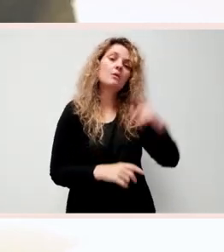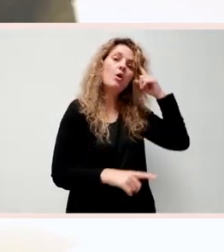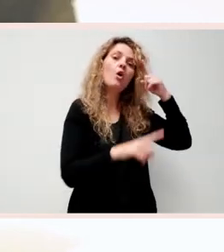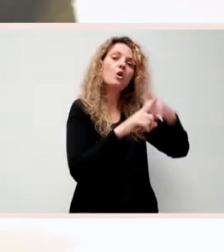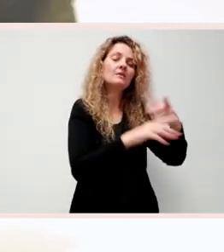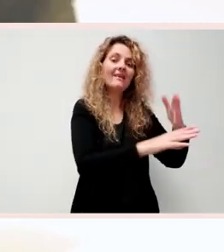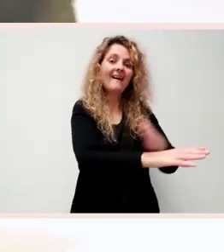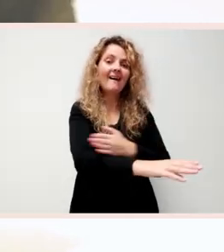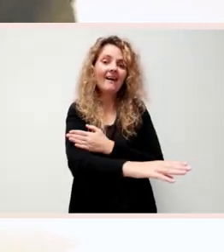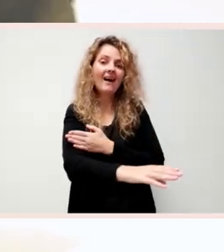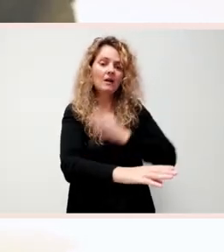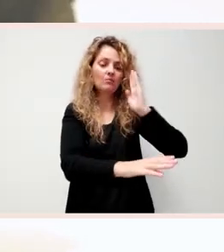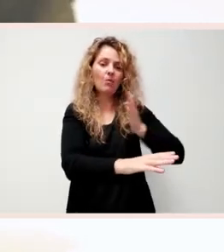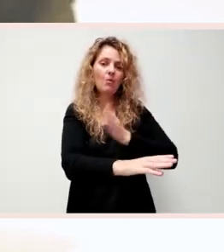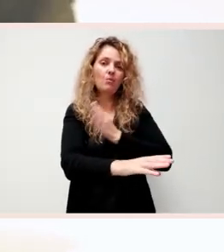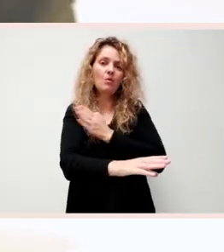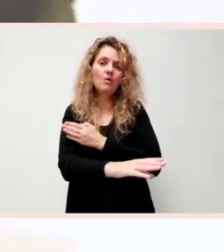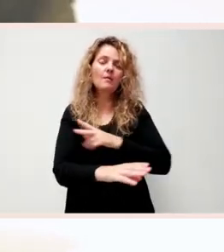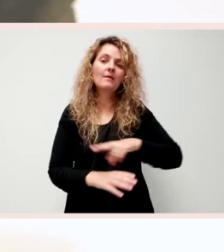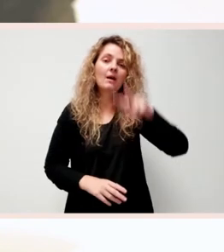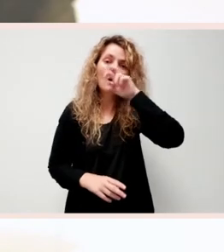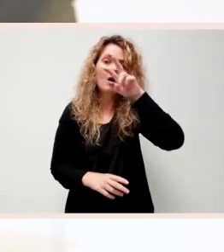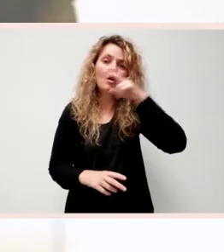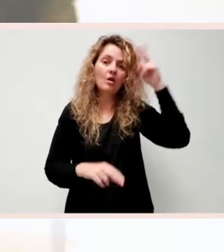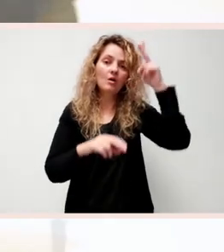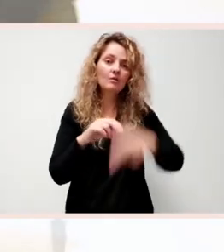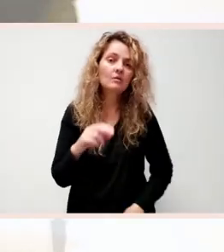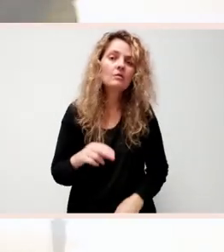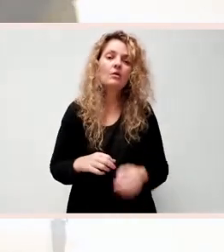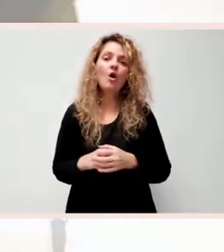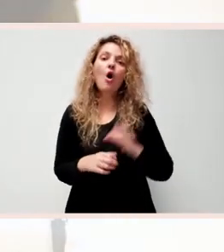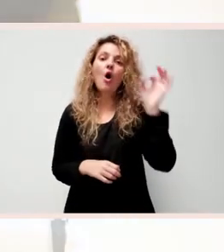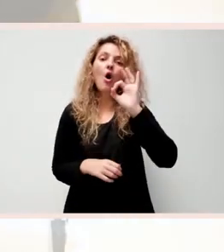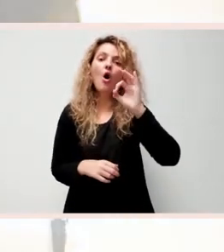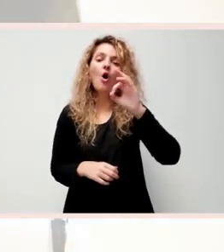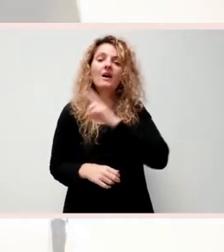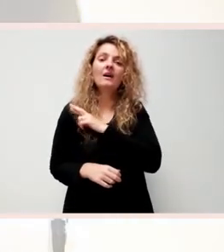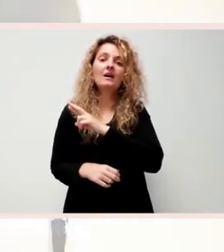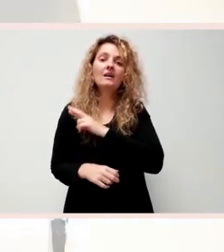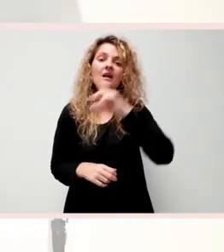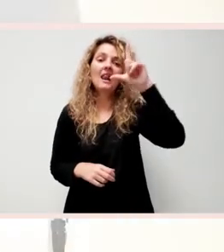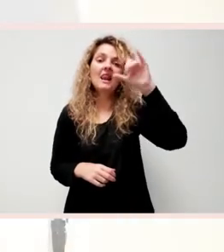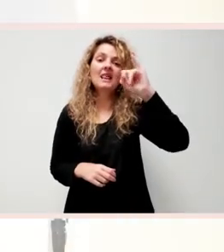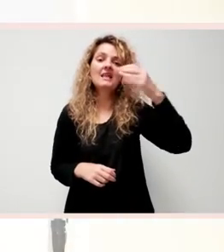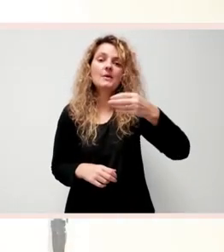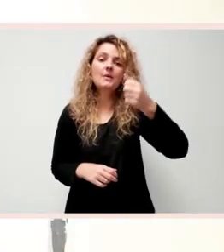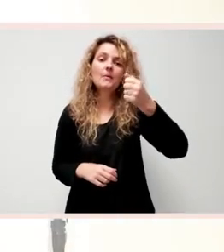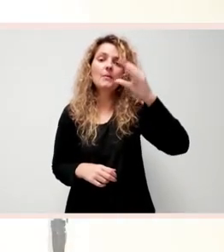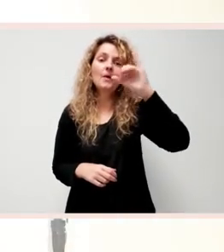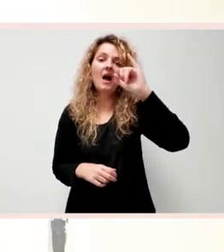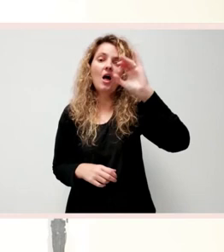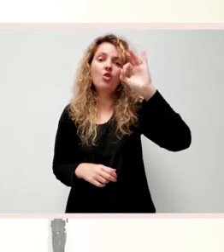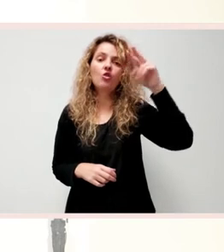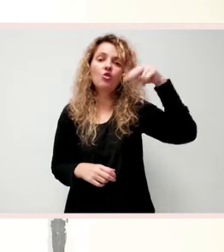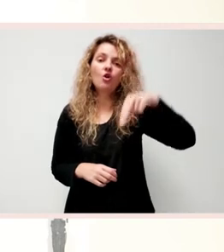neutralizar os malos olores das carnes na partición delas, ou facer libacións, que sería un tipo de ritual de consagración de espazos a través